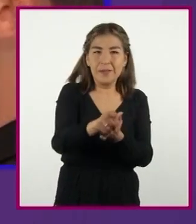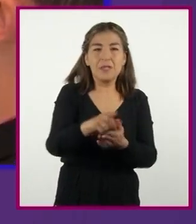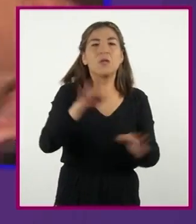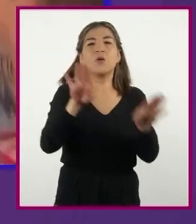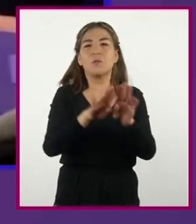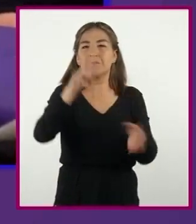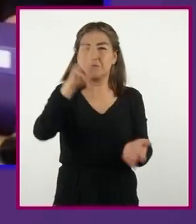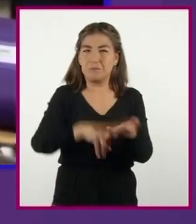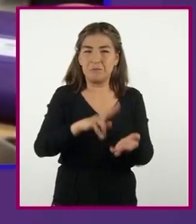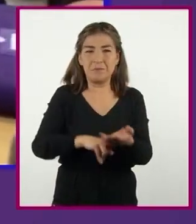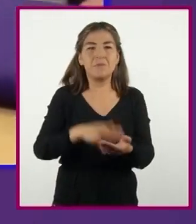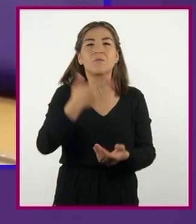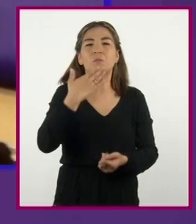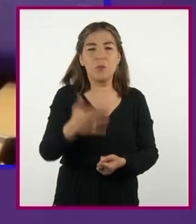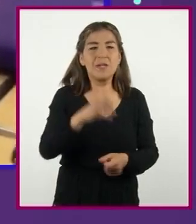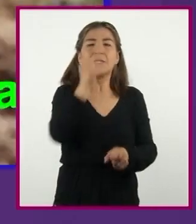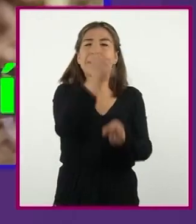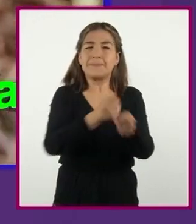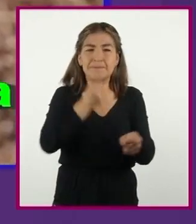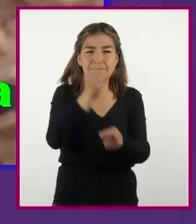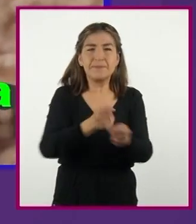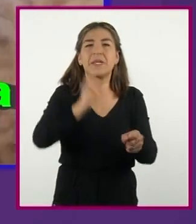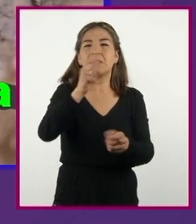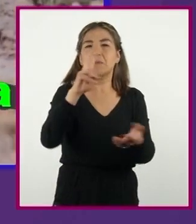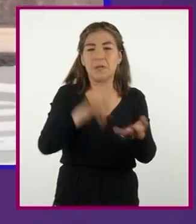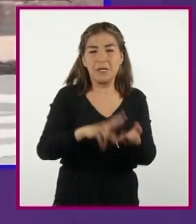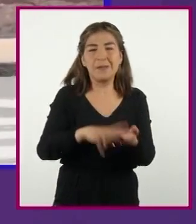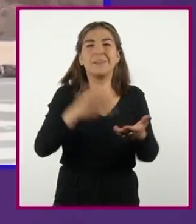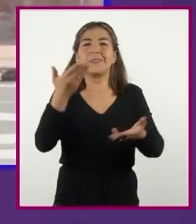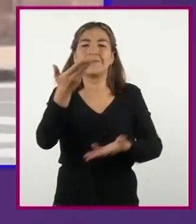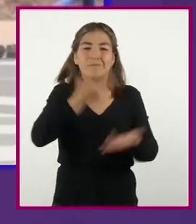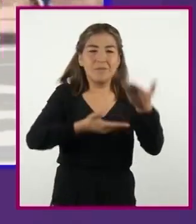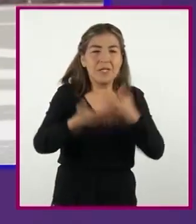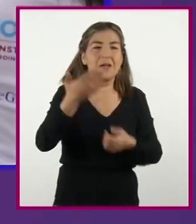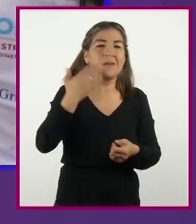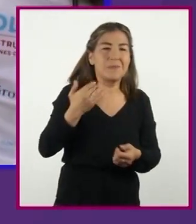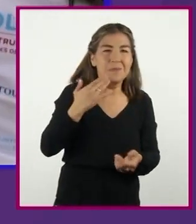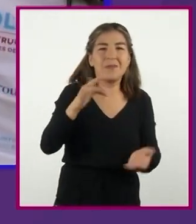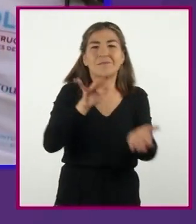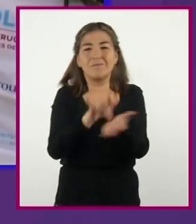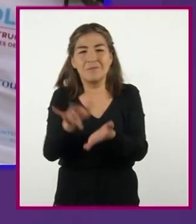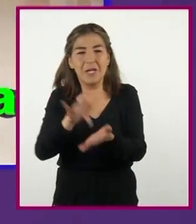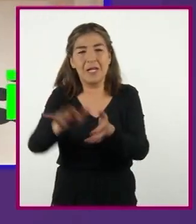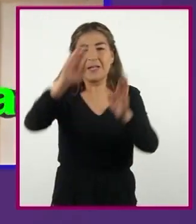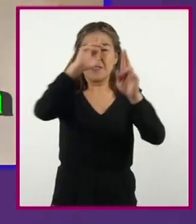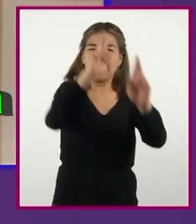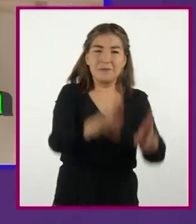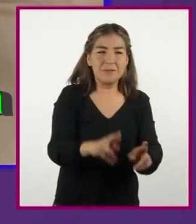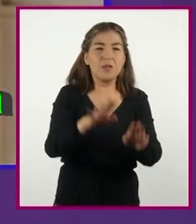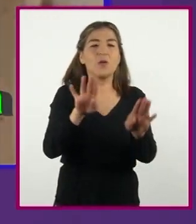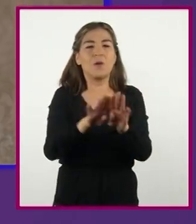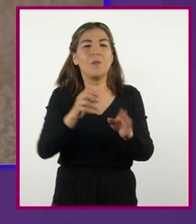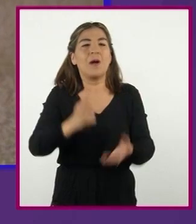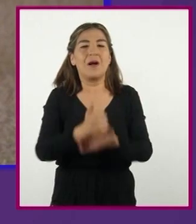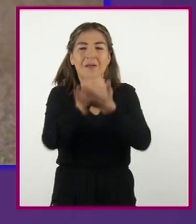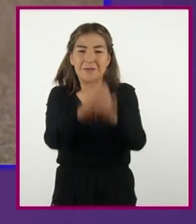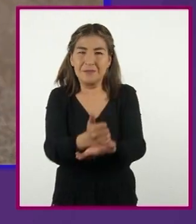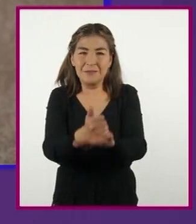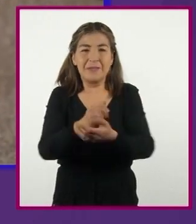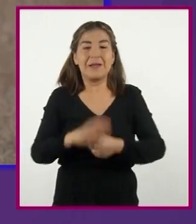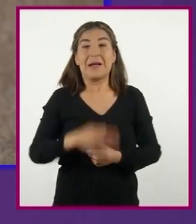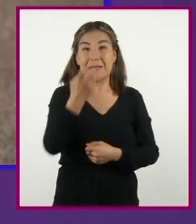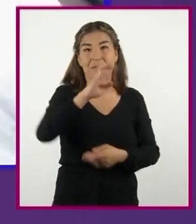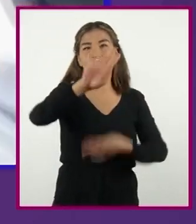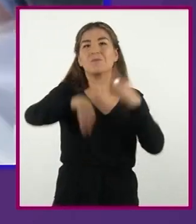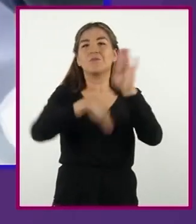dignas y valiosas, y practiquemos valores como la empatía, el respeto, la solidaridad y la tolerancia, el